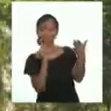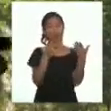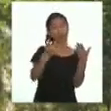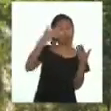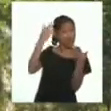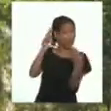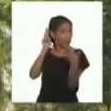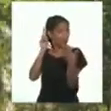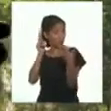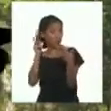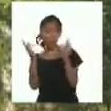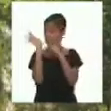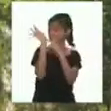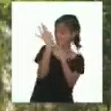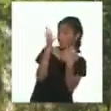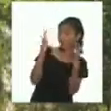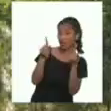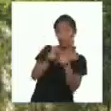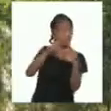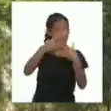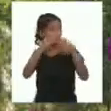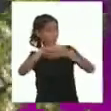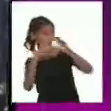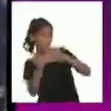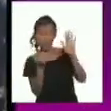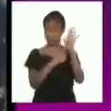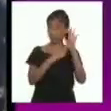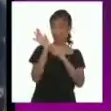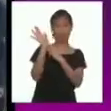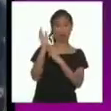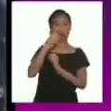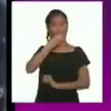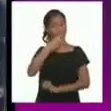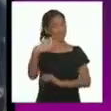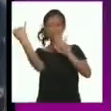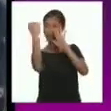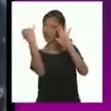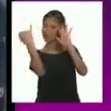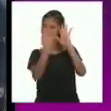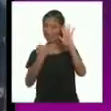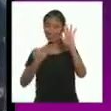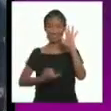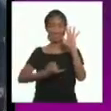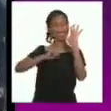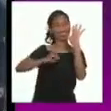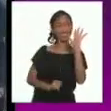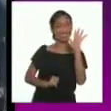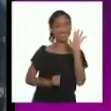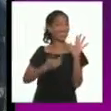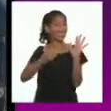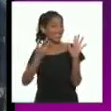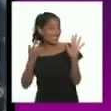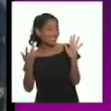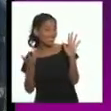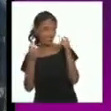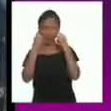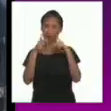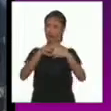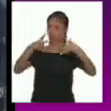con tus maestros en varios libros de historia. ¡Qué hermosa pintura! ¡Y